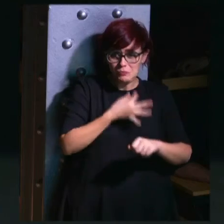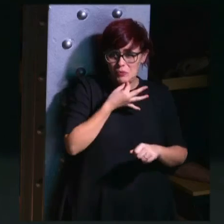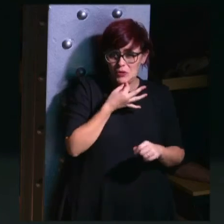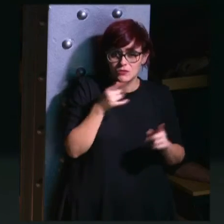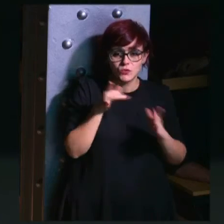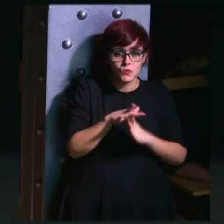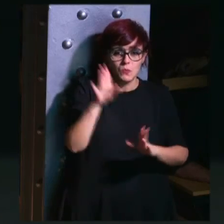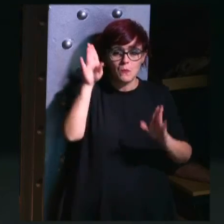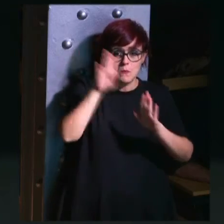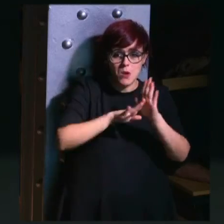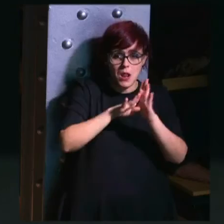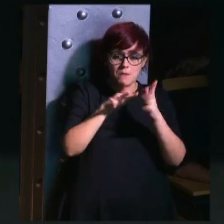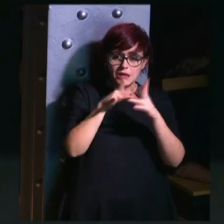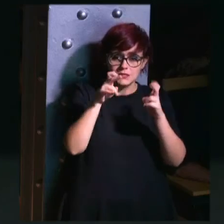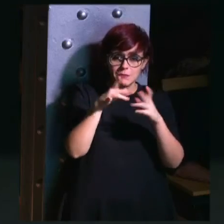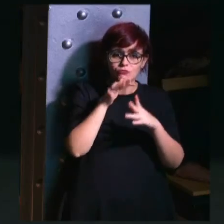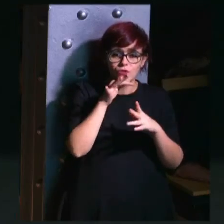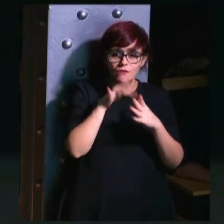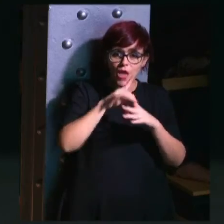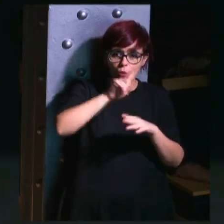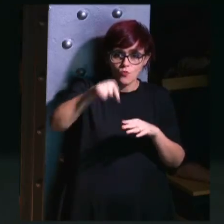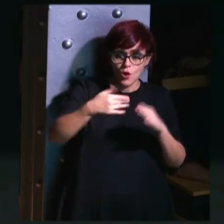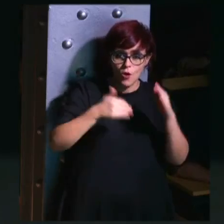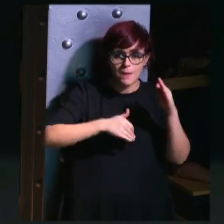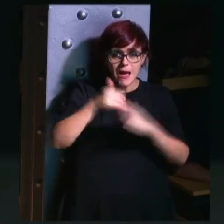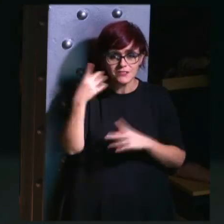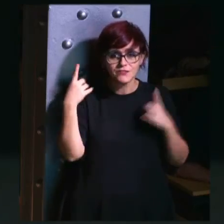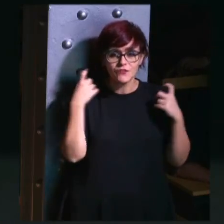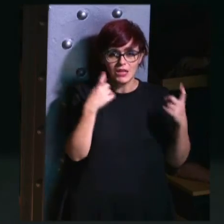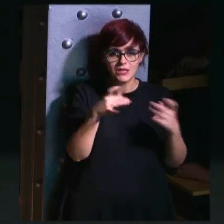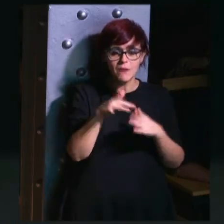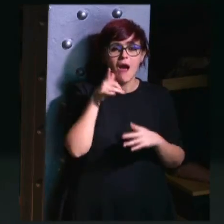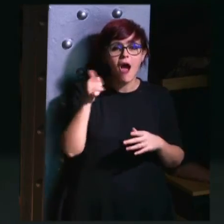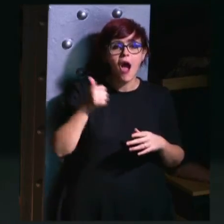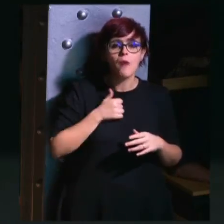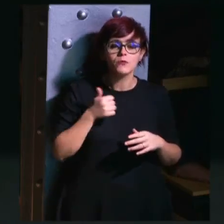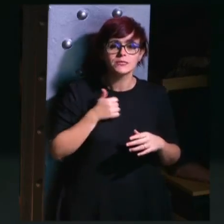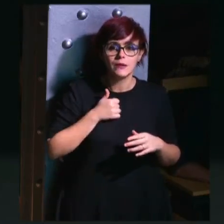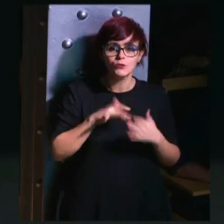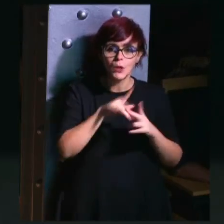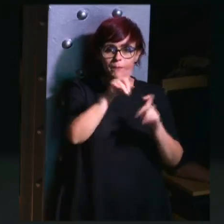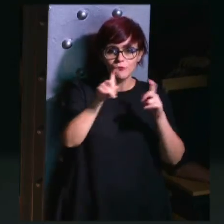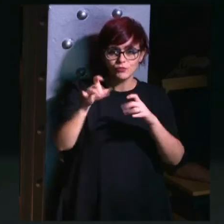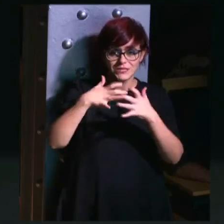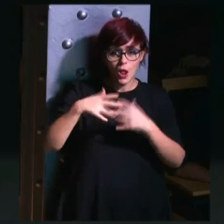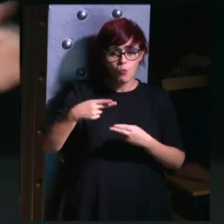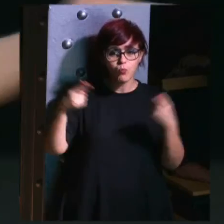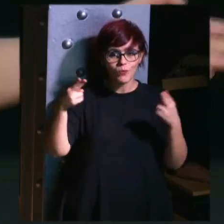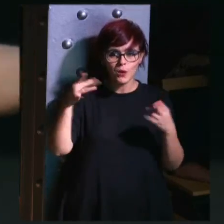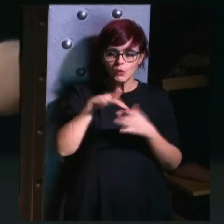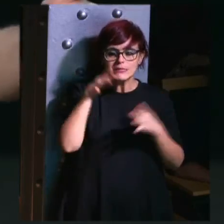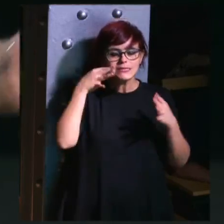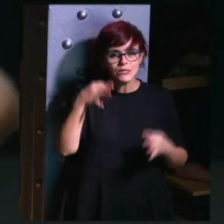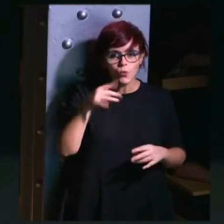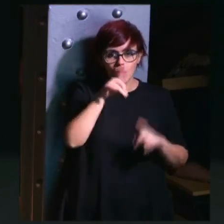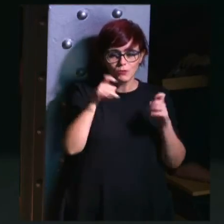programa bastante extenso, tenemos todavía más de una hora por delante, vamos a dar paso a un par de preguntas del público que seguro que nos preguntan